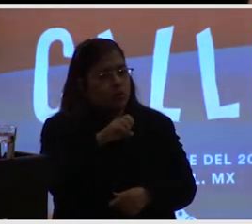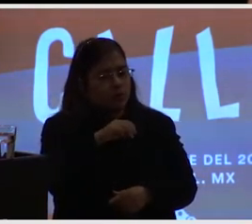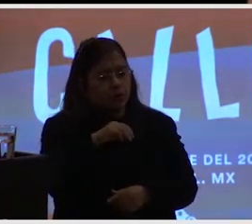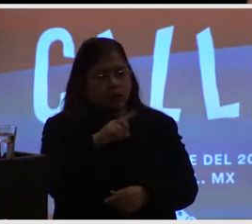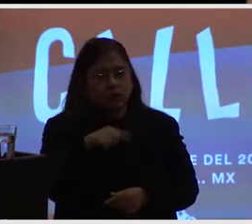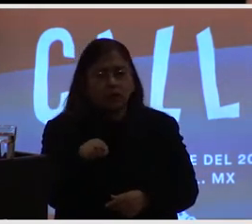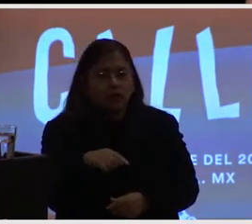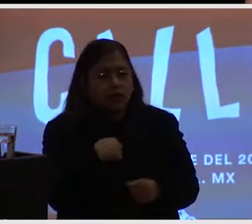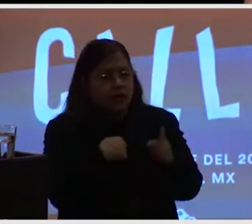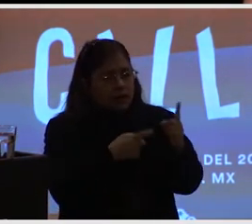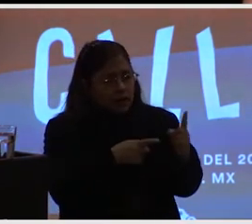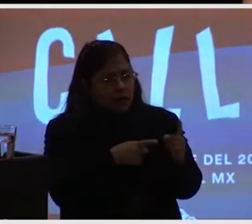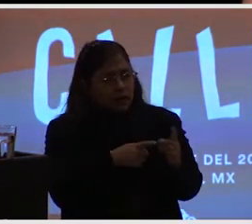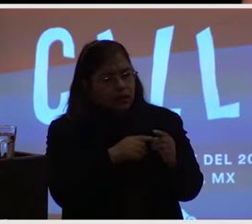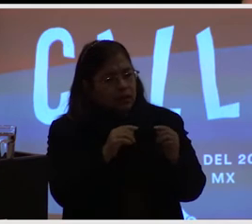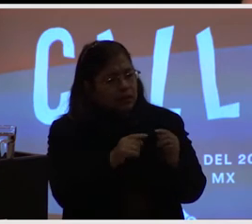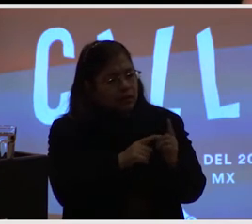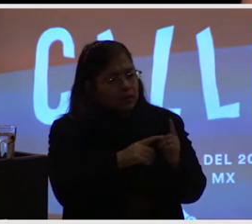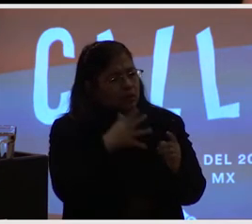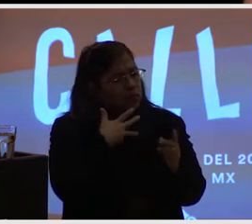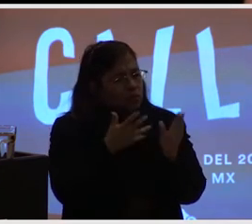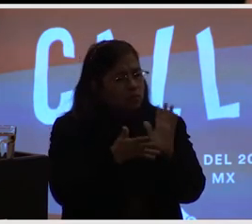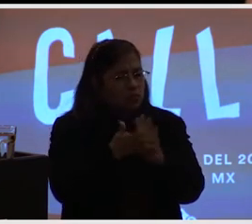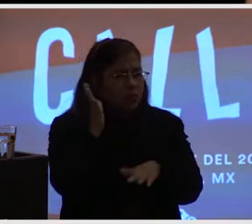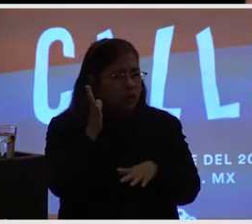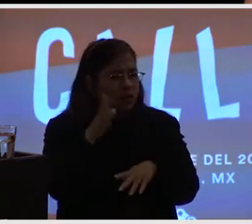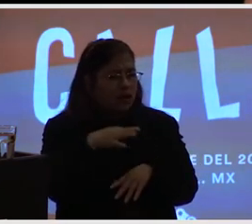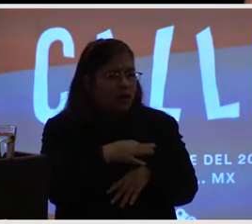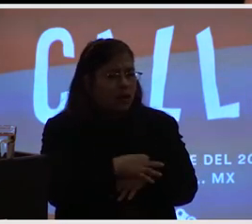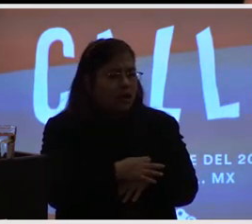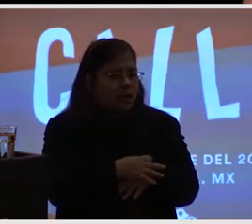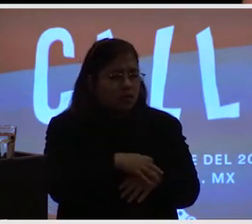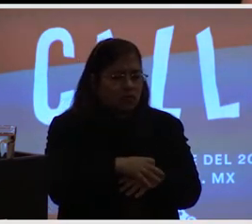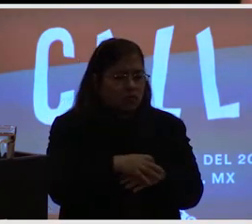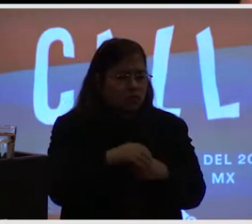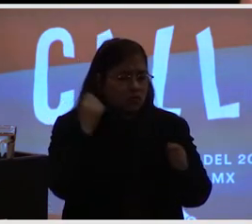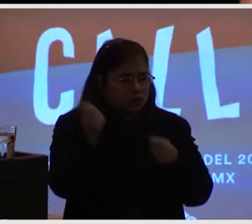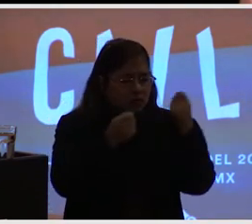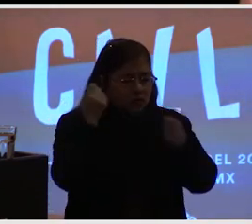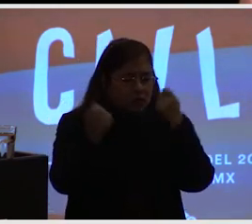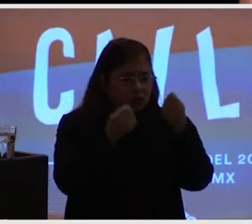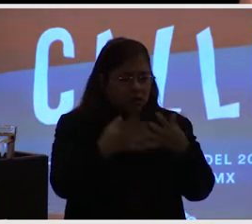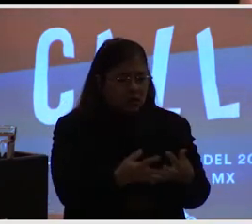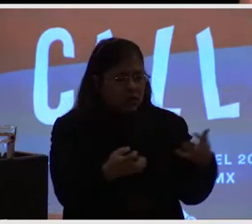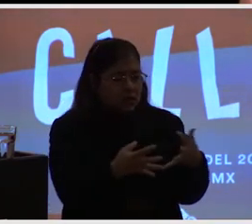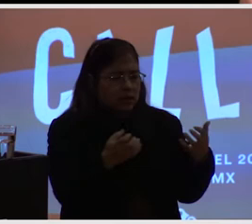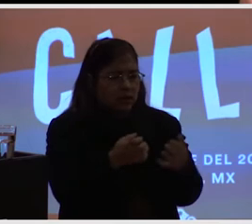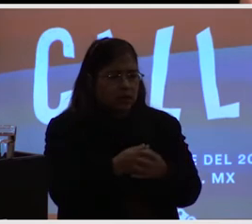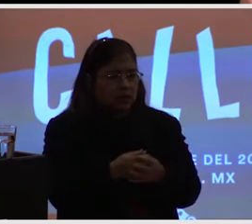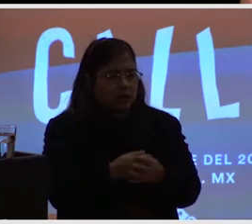se participó en un festival de la tierra en el 2009 que un festival de la tierra que organiza